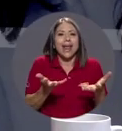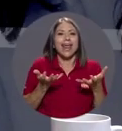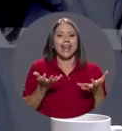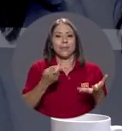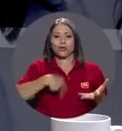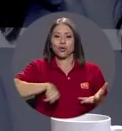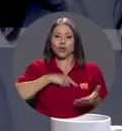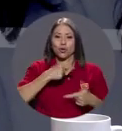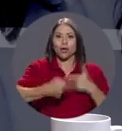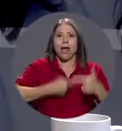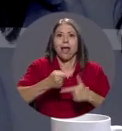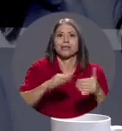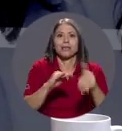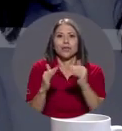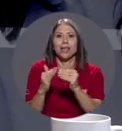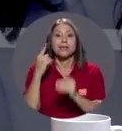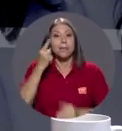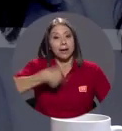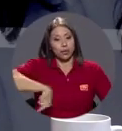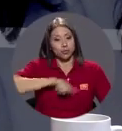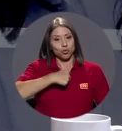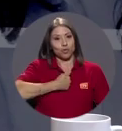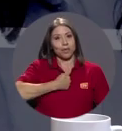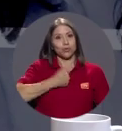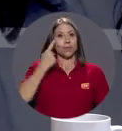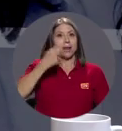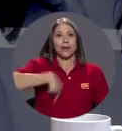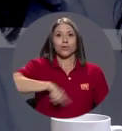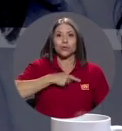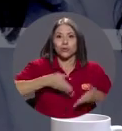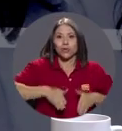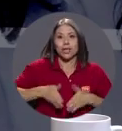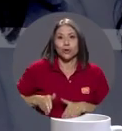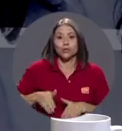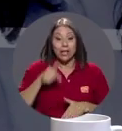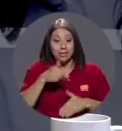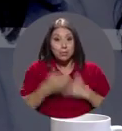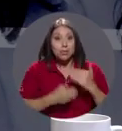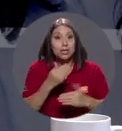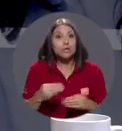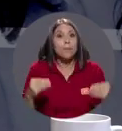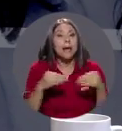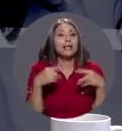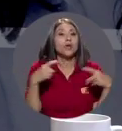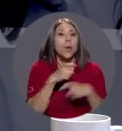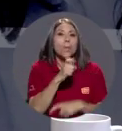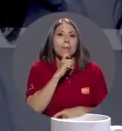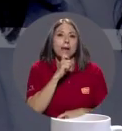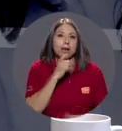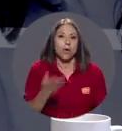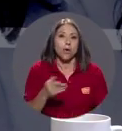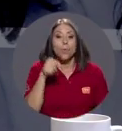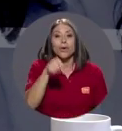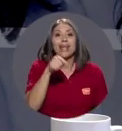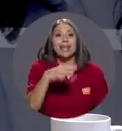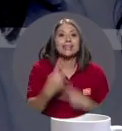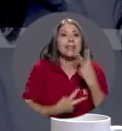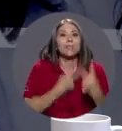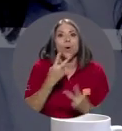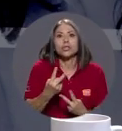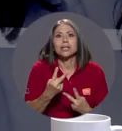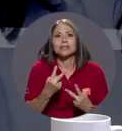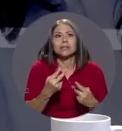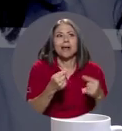estas ciudades para nosotros mismos y para nuestros hijos. Es un proceso más complejo, porque obviamente en esas voces hay